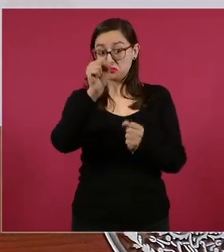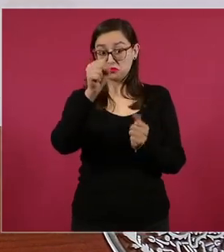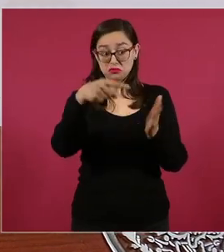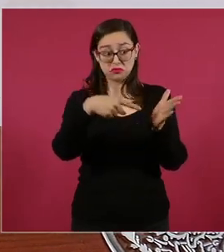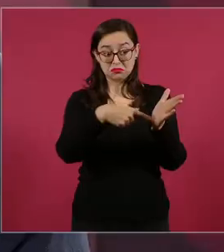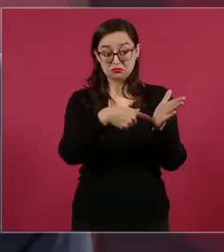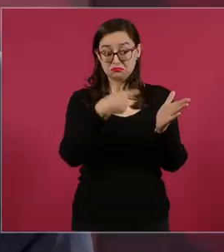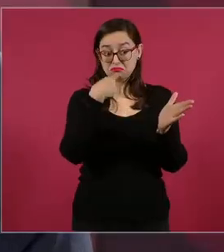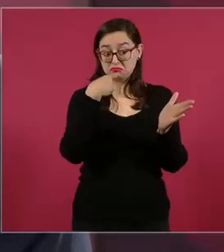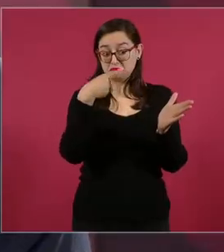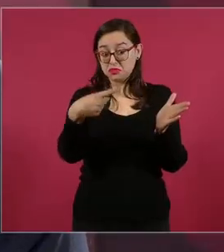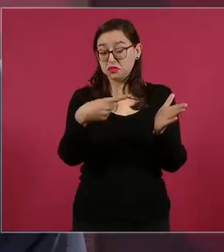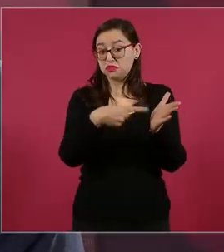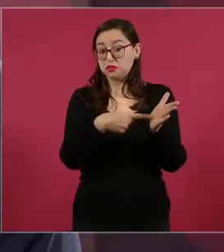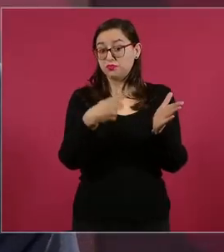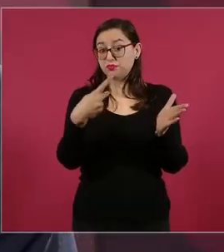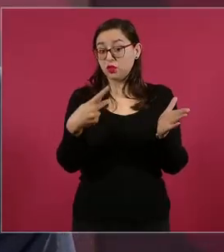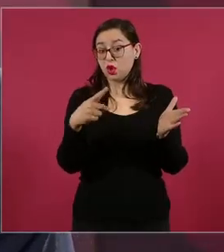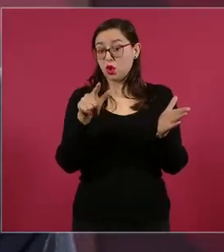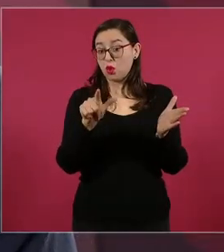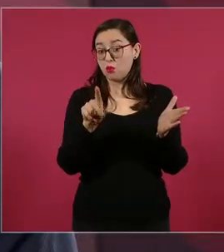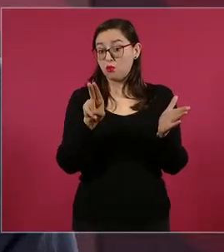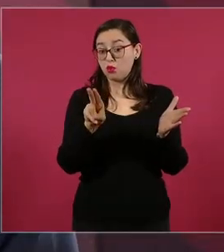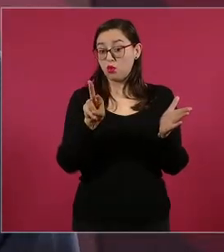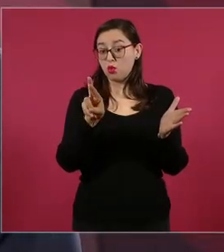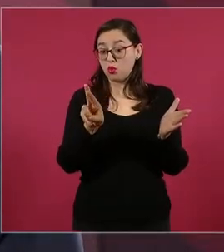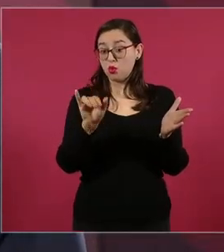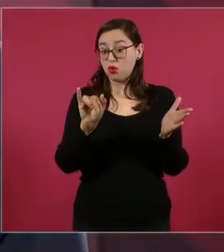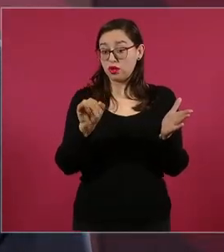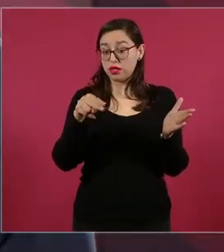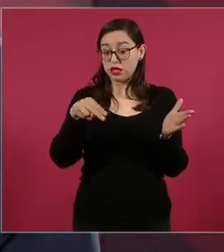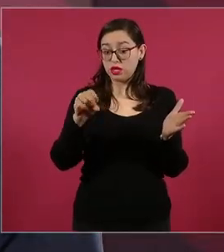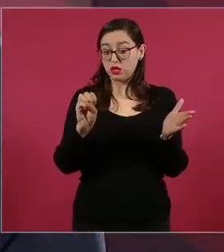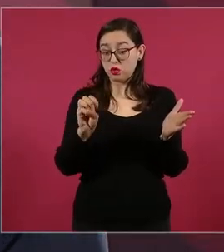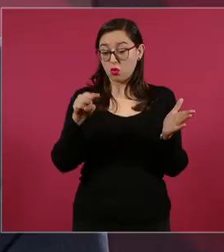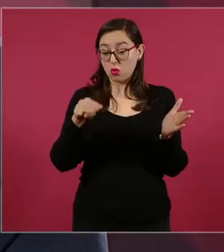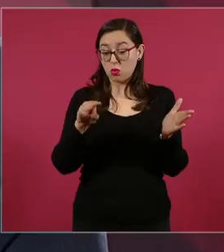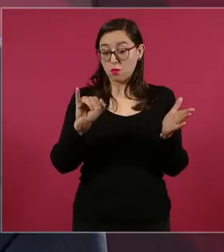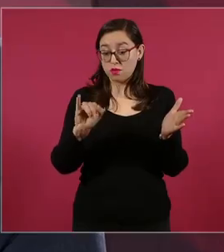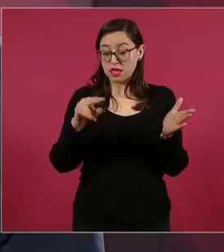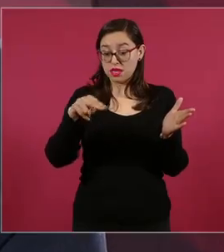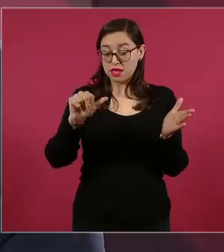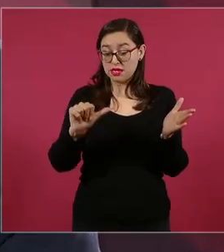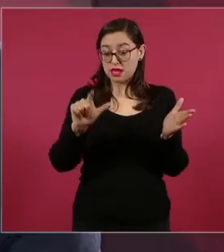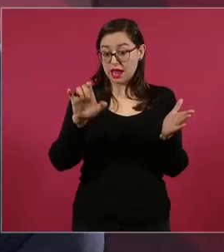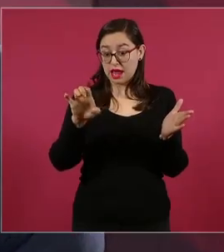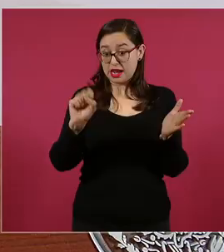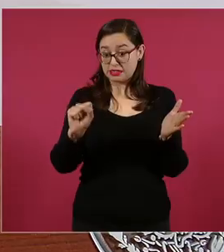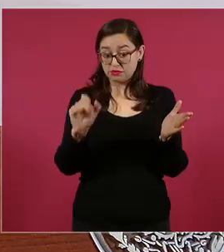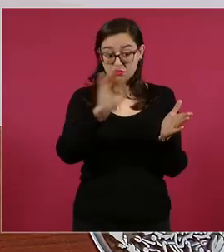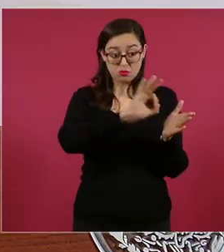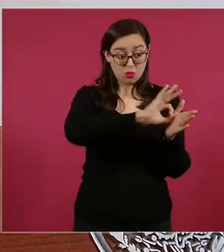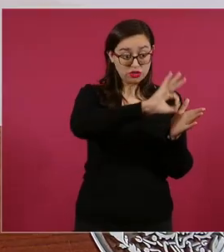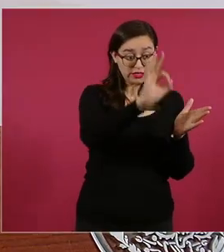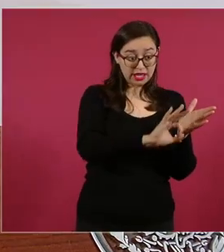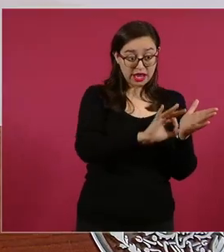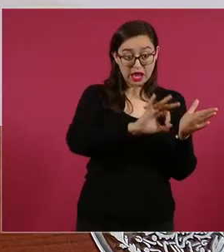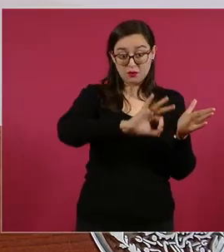se van a distribuir, y esto es importante que se aclare para que no engañen.